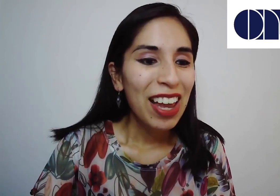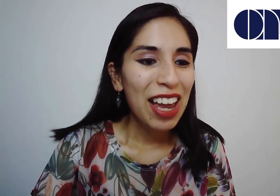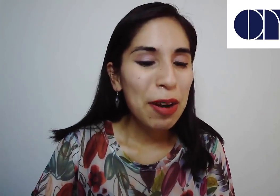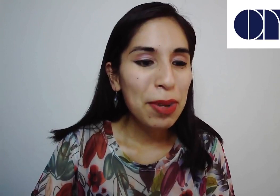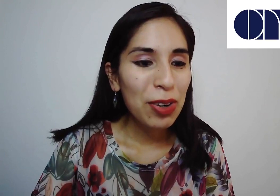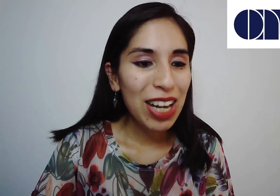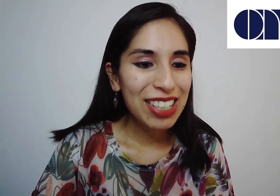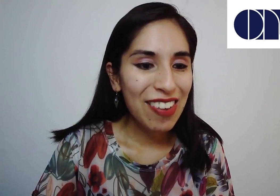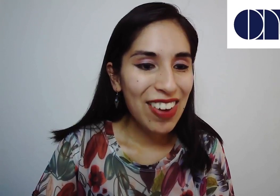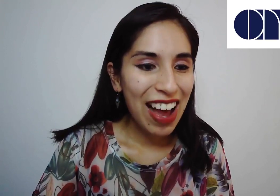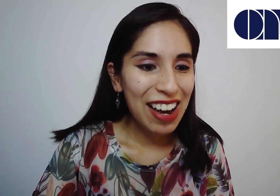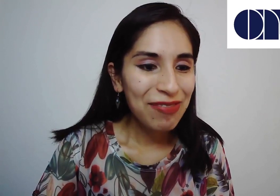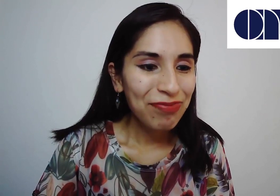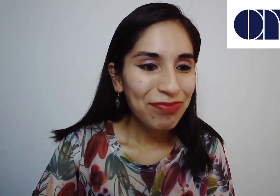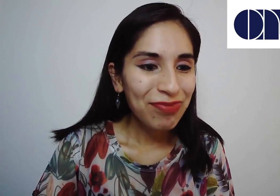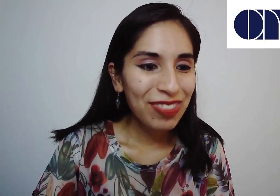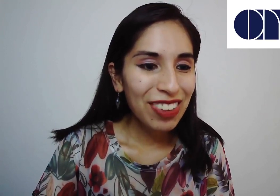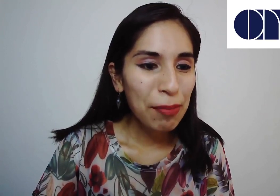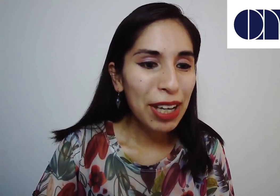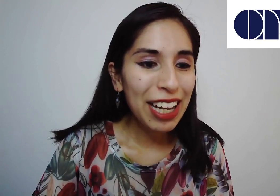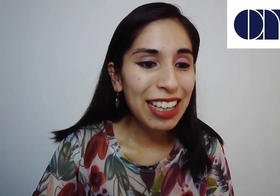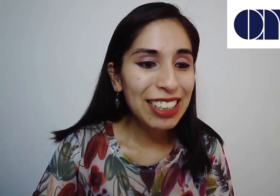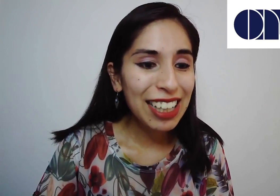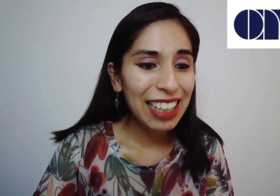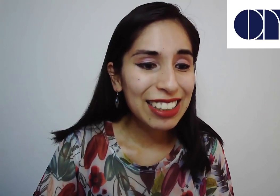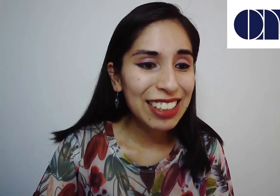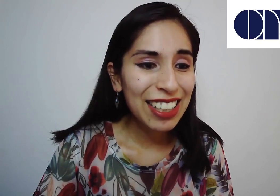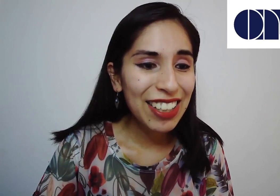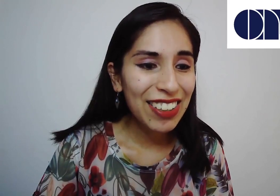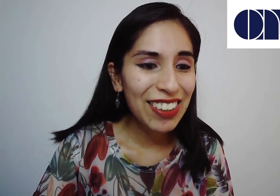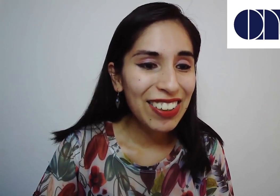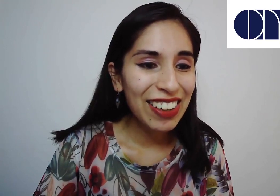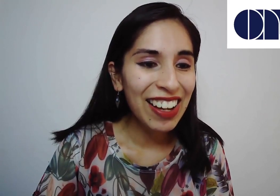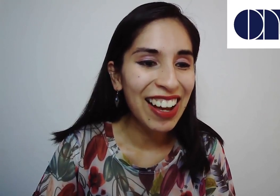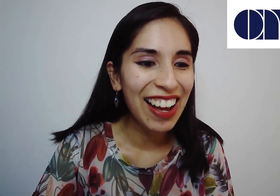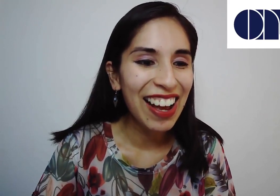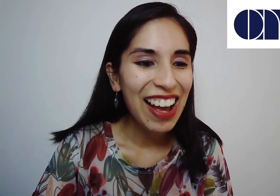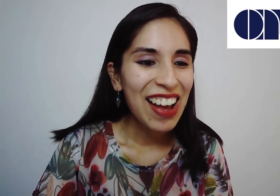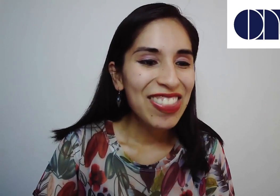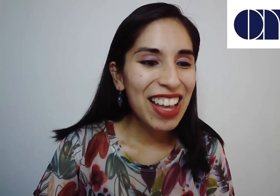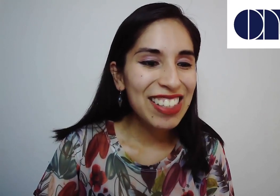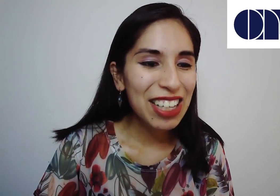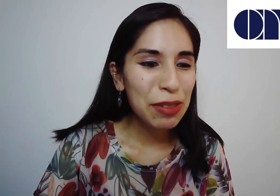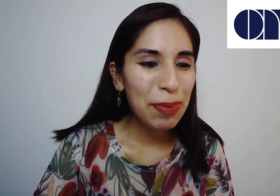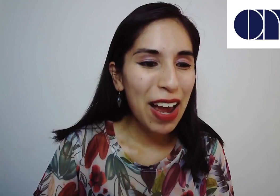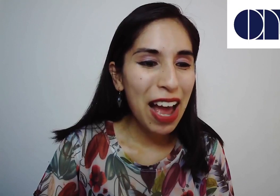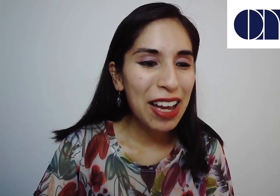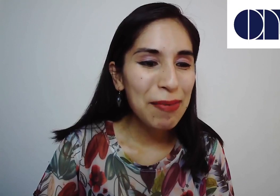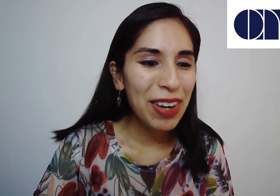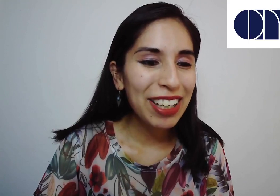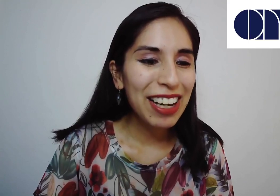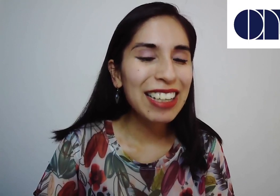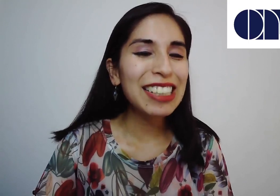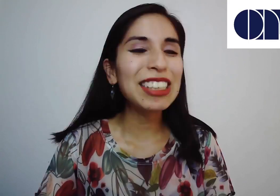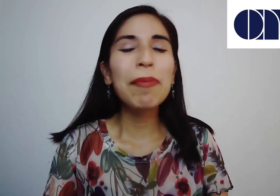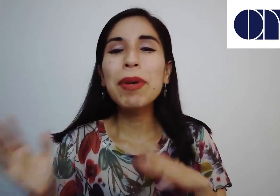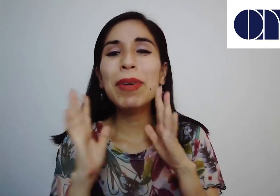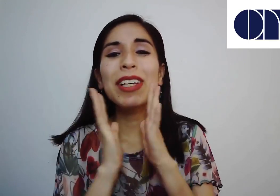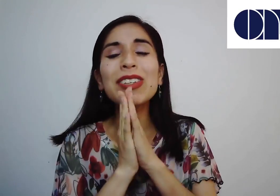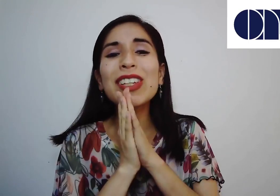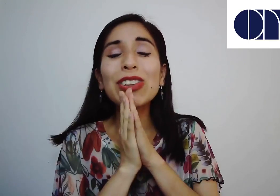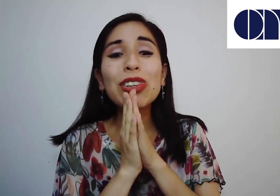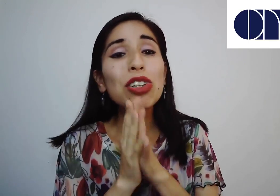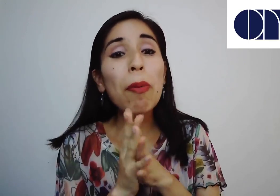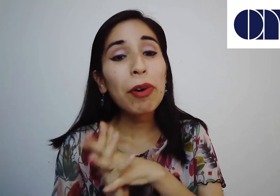el beer olazábal mar y alicia castillo hernández spray maría licea